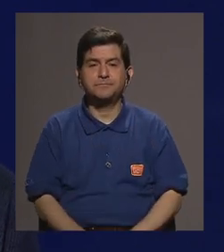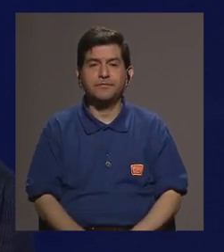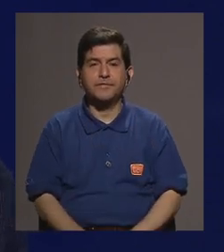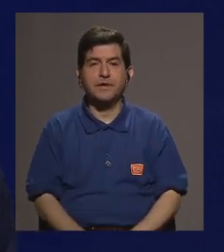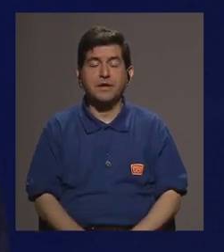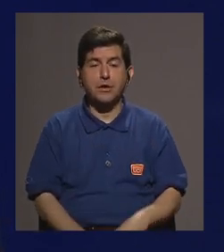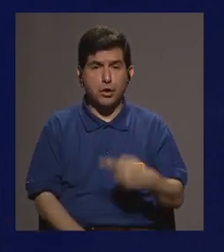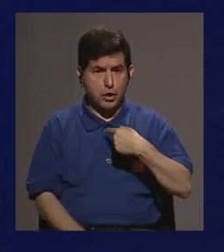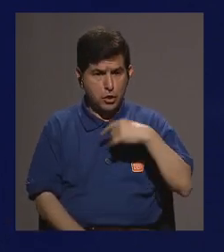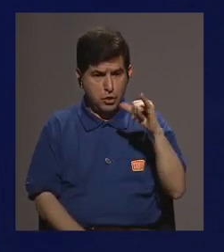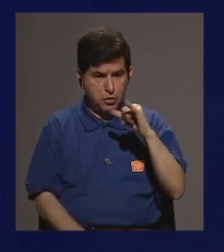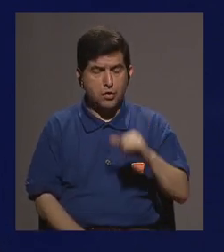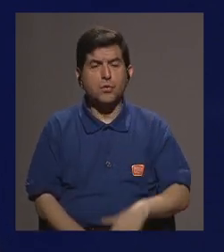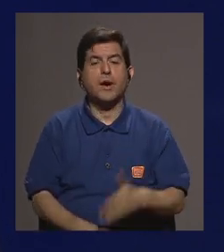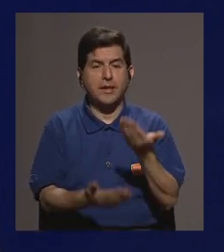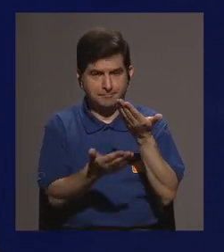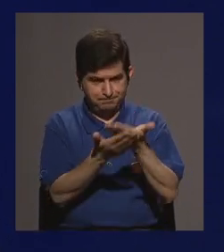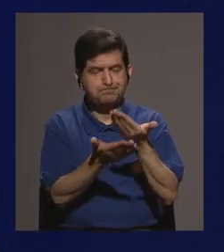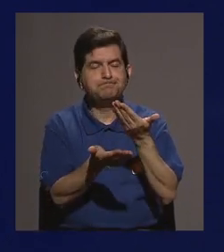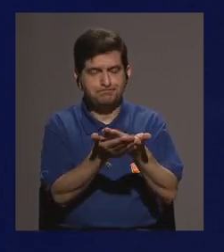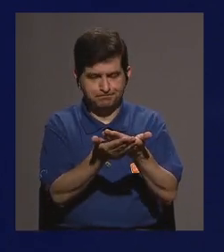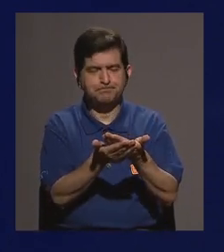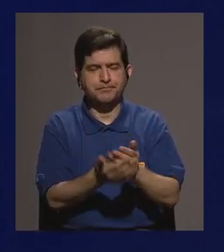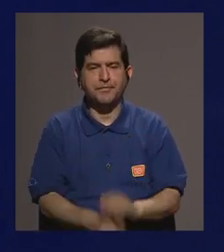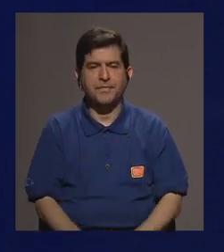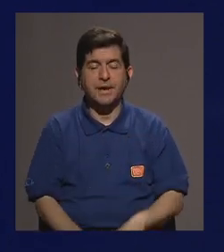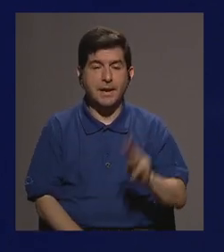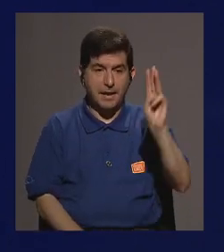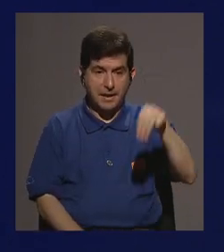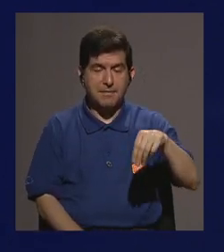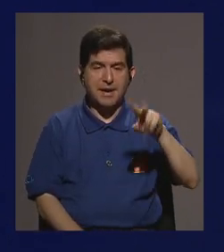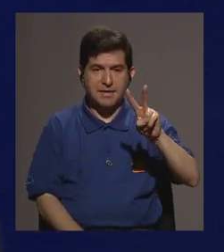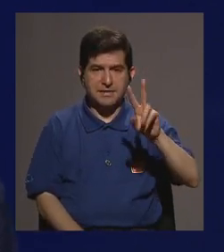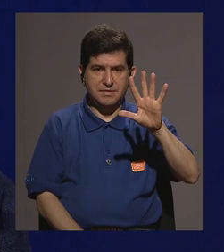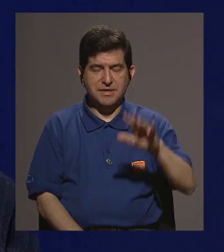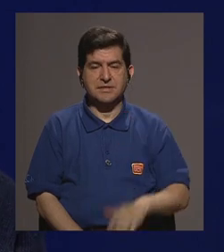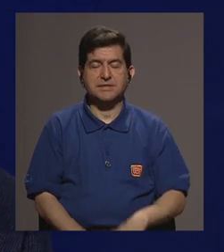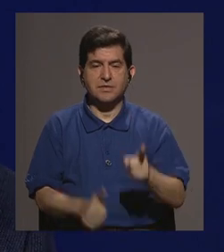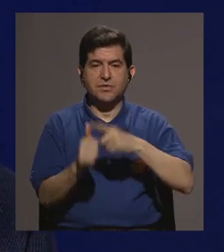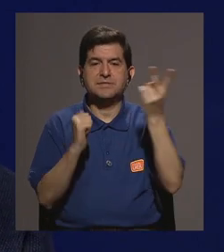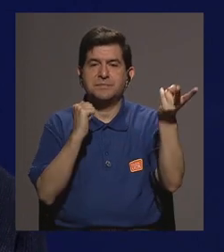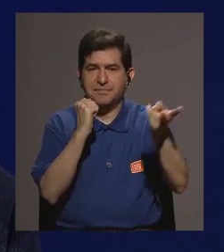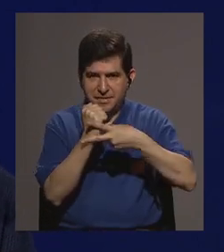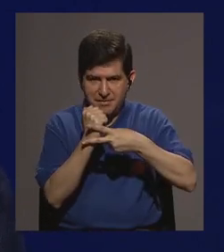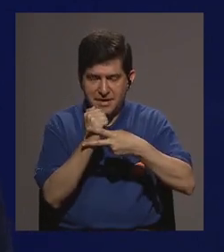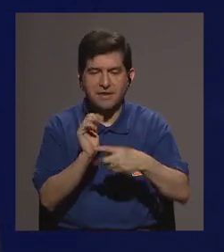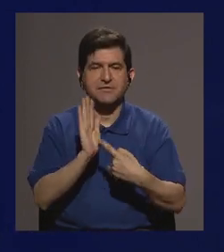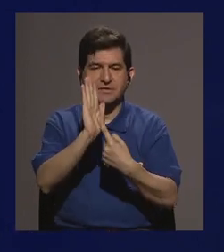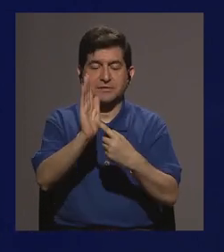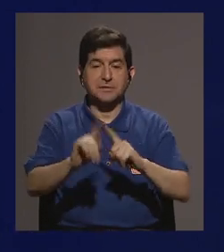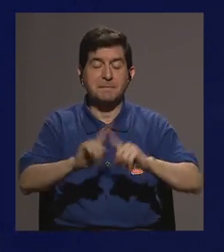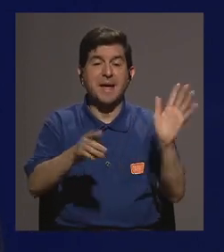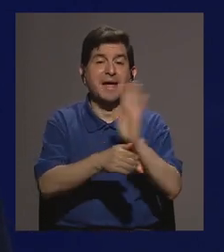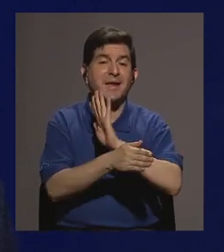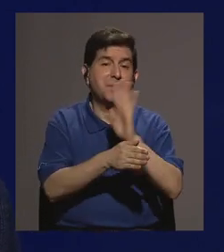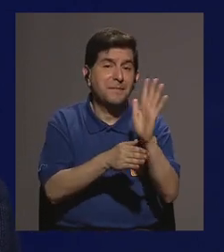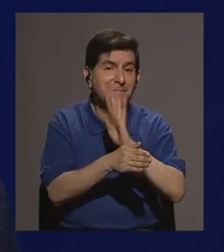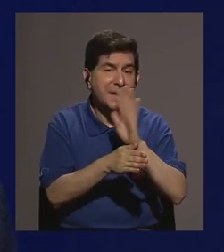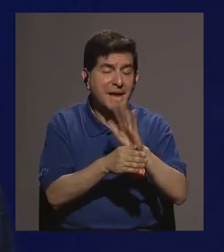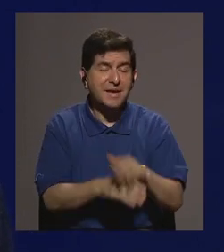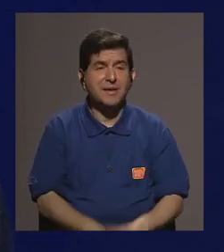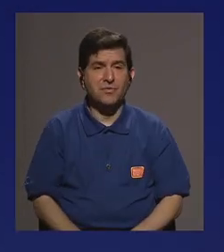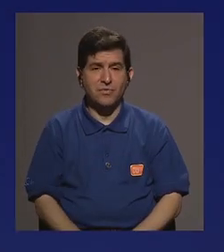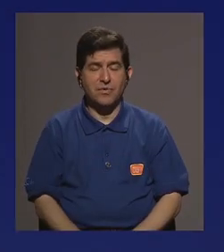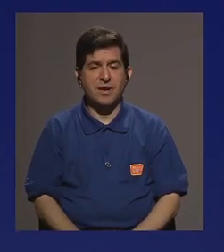el sentido y también de confirmó de que lo que va a ver el martes 25 es el estreno pero la